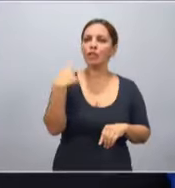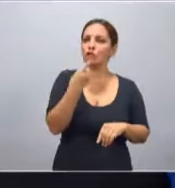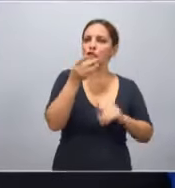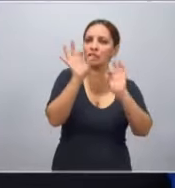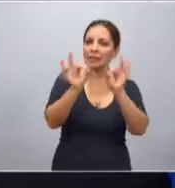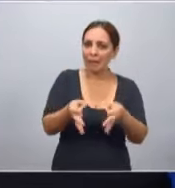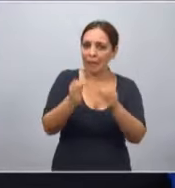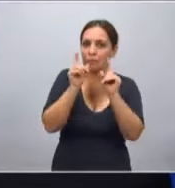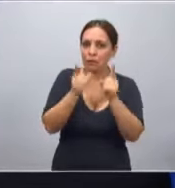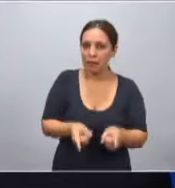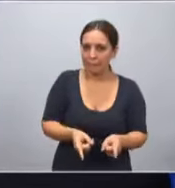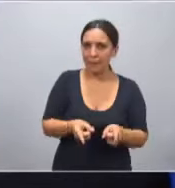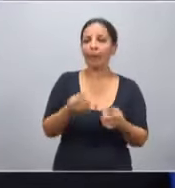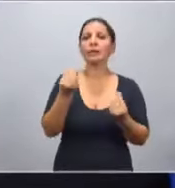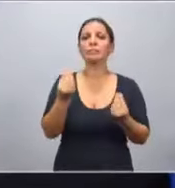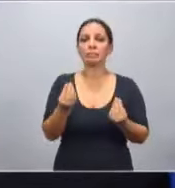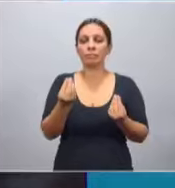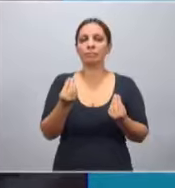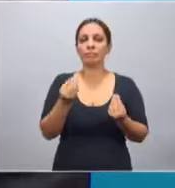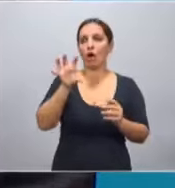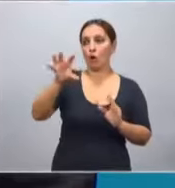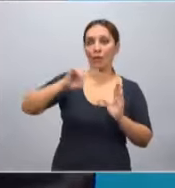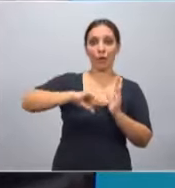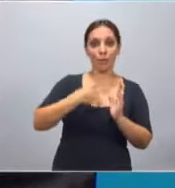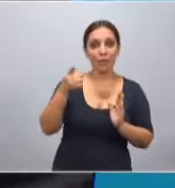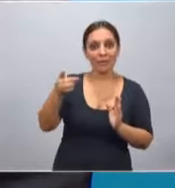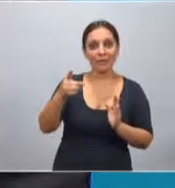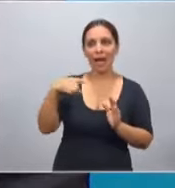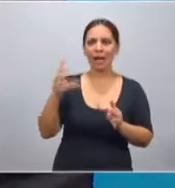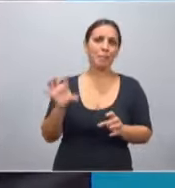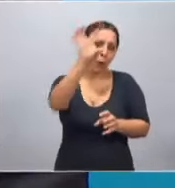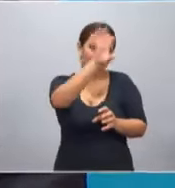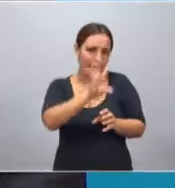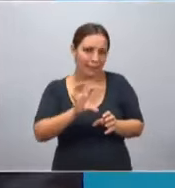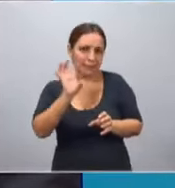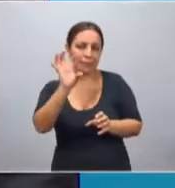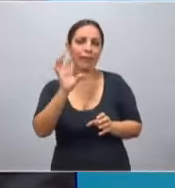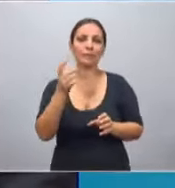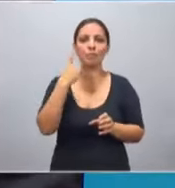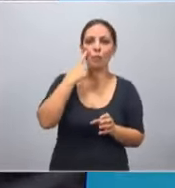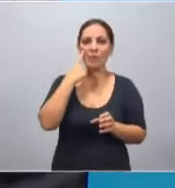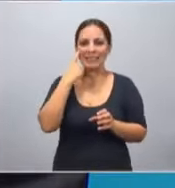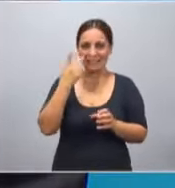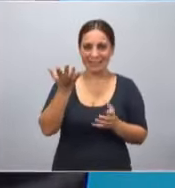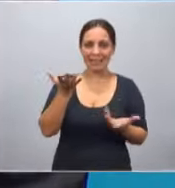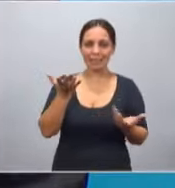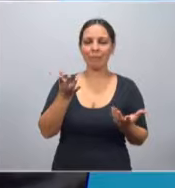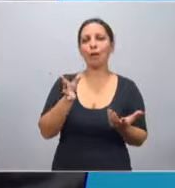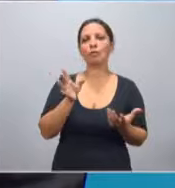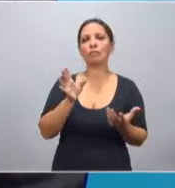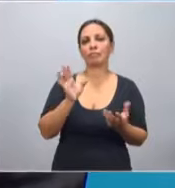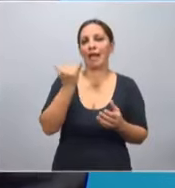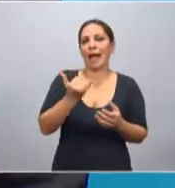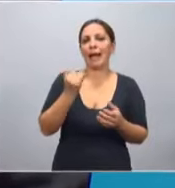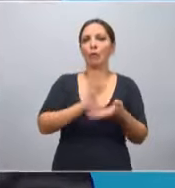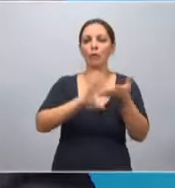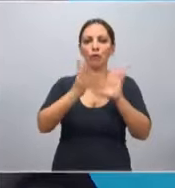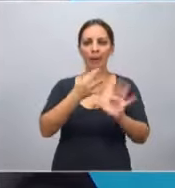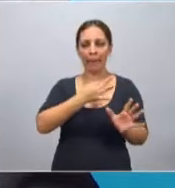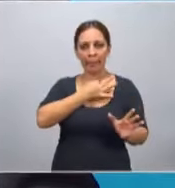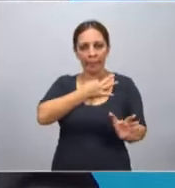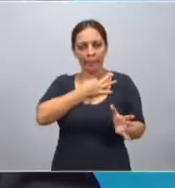sometiendo al gobierno provincial y a todas las provincias y a los municipios también una suerte de ahorcamiento de